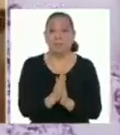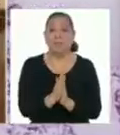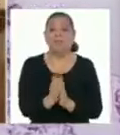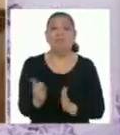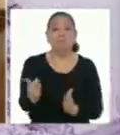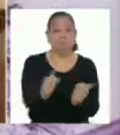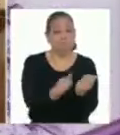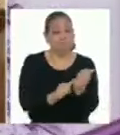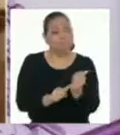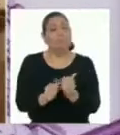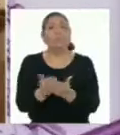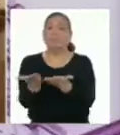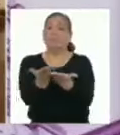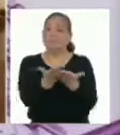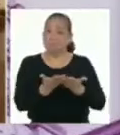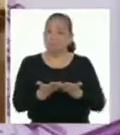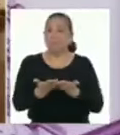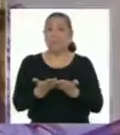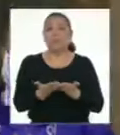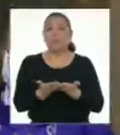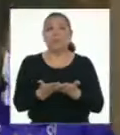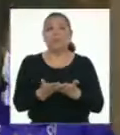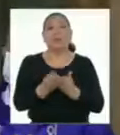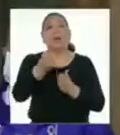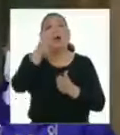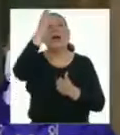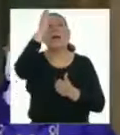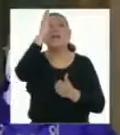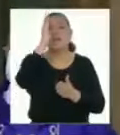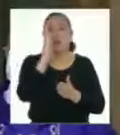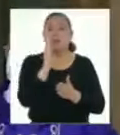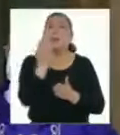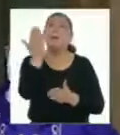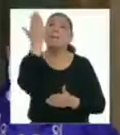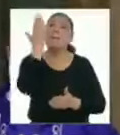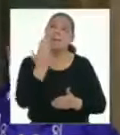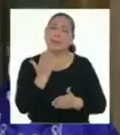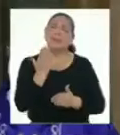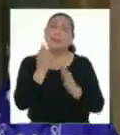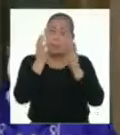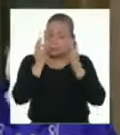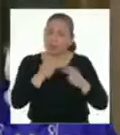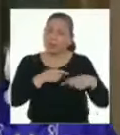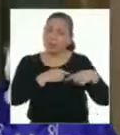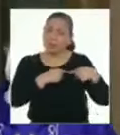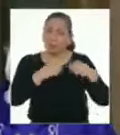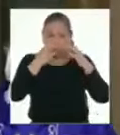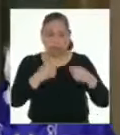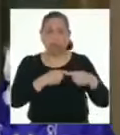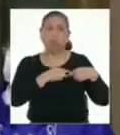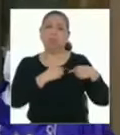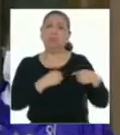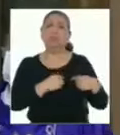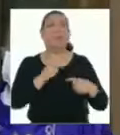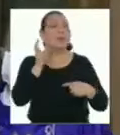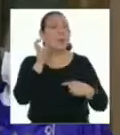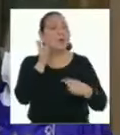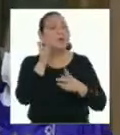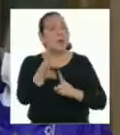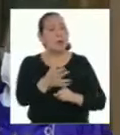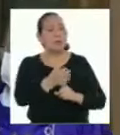Oremos, hermanos y hermanas, a nuestro Padre Dios y pidámosle con sincero corazón que